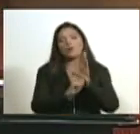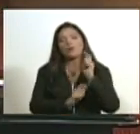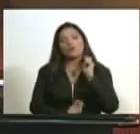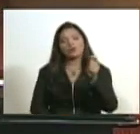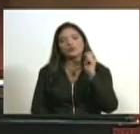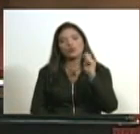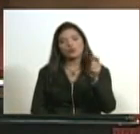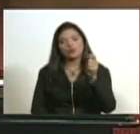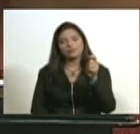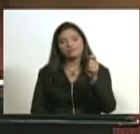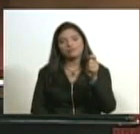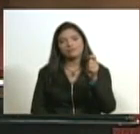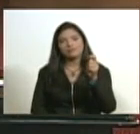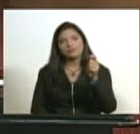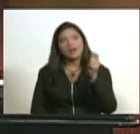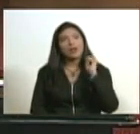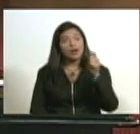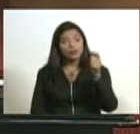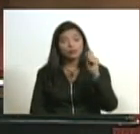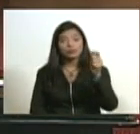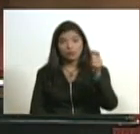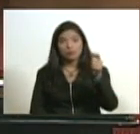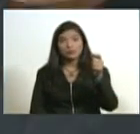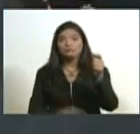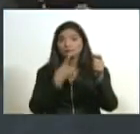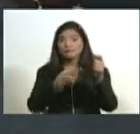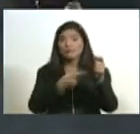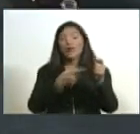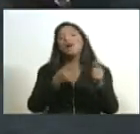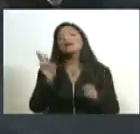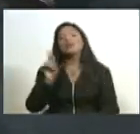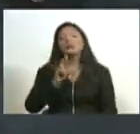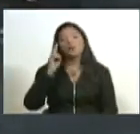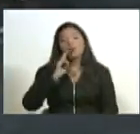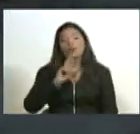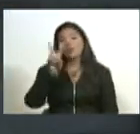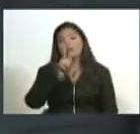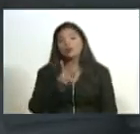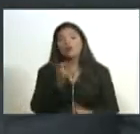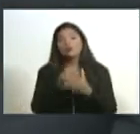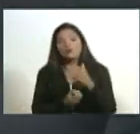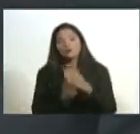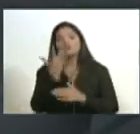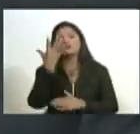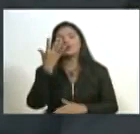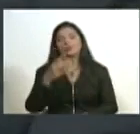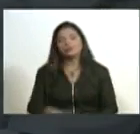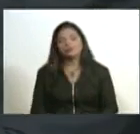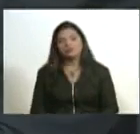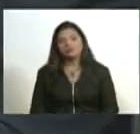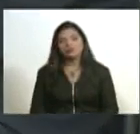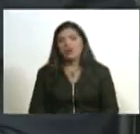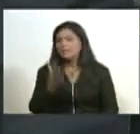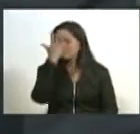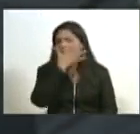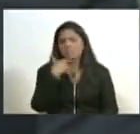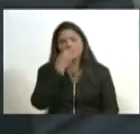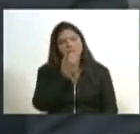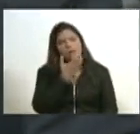pionera, la constitución que establece la República Bolivariana de Venezuela, la que refundó la República. Bella, bella,